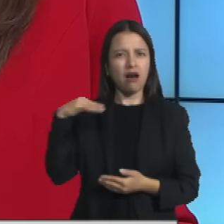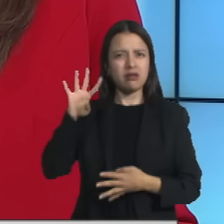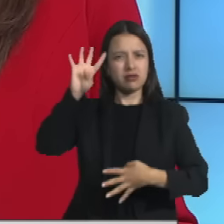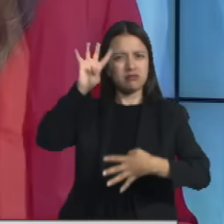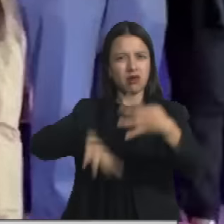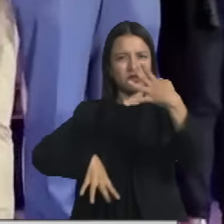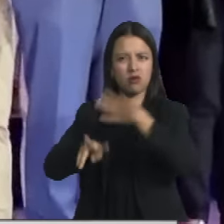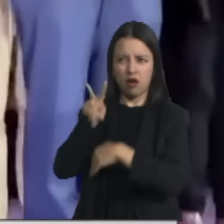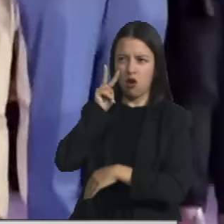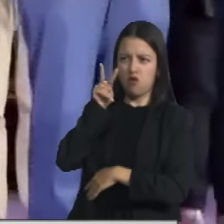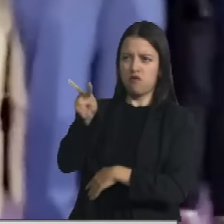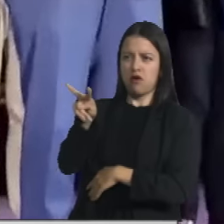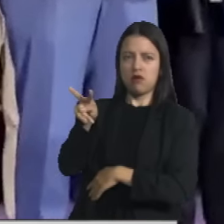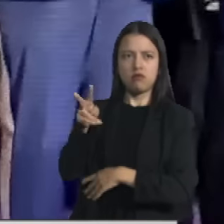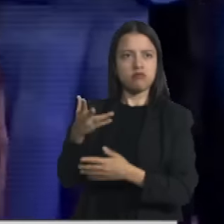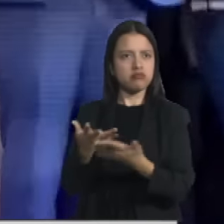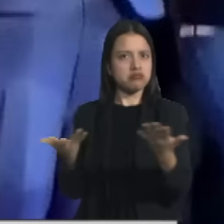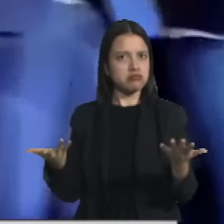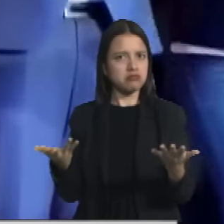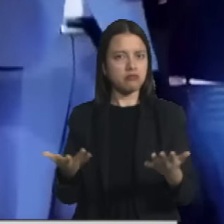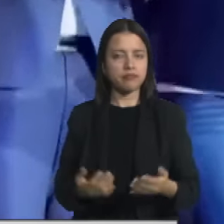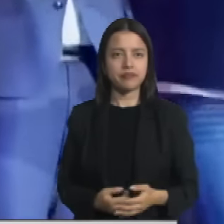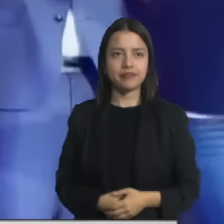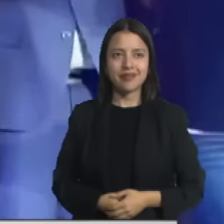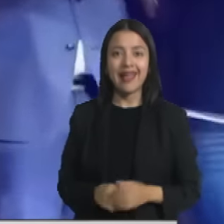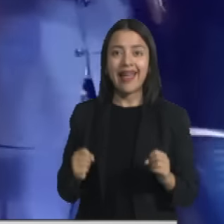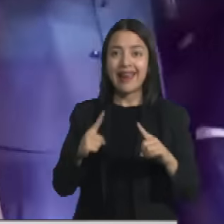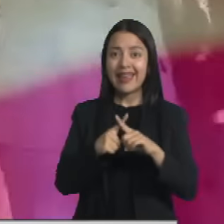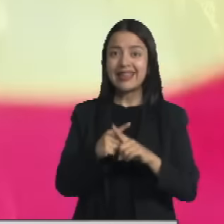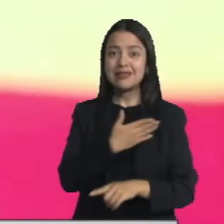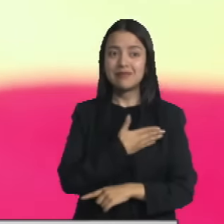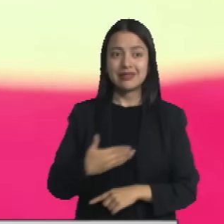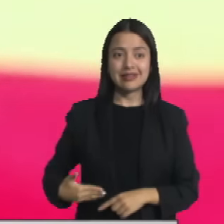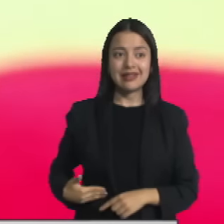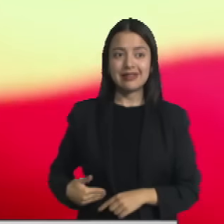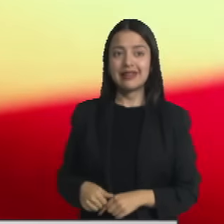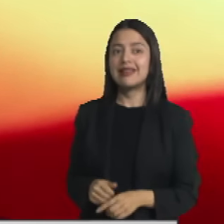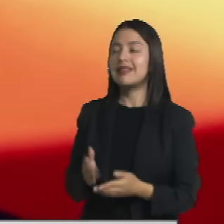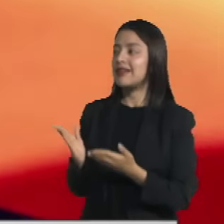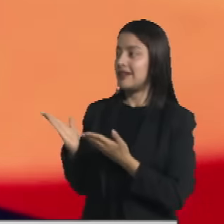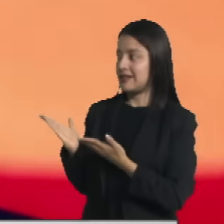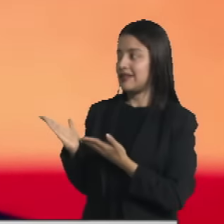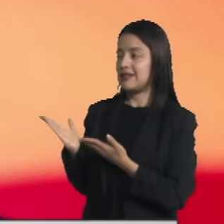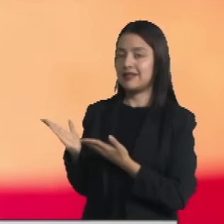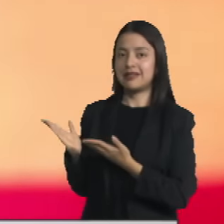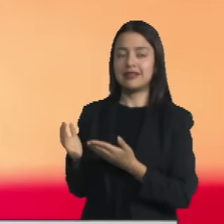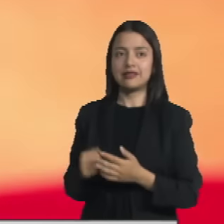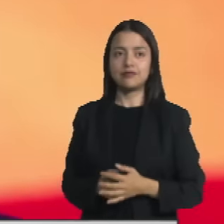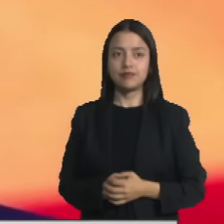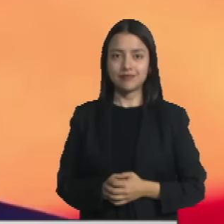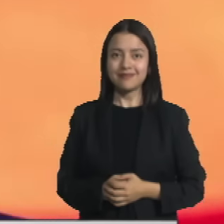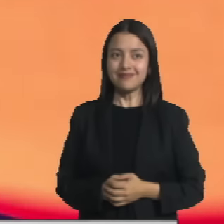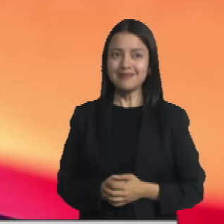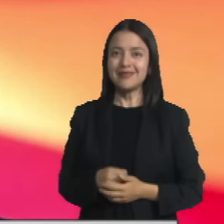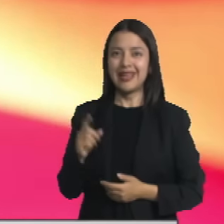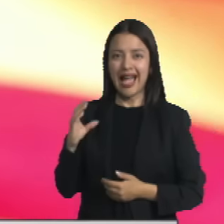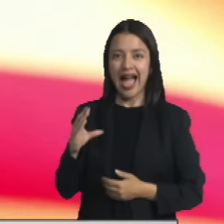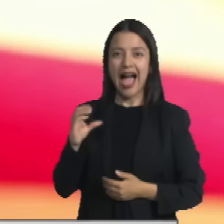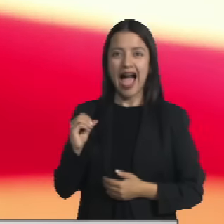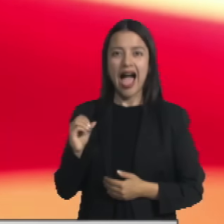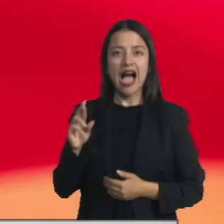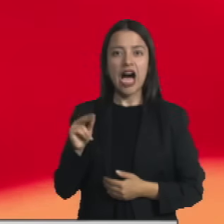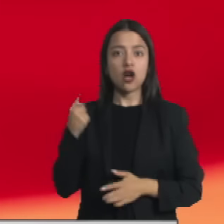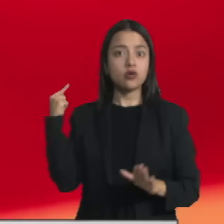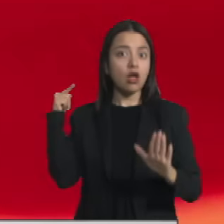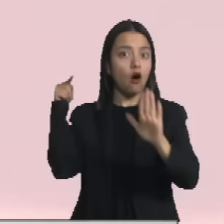Barcelona. El expresidente de la Generalitat entre el 2016 y 2017, Carles Puigdemont, prófugo